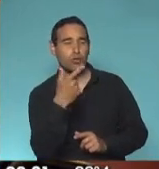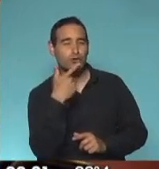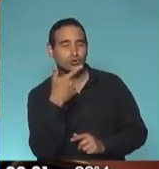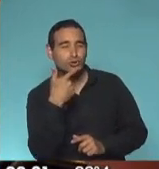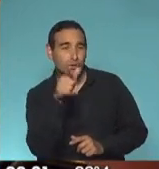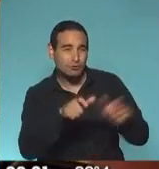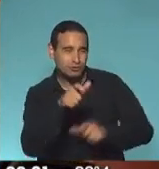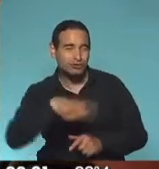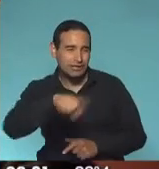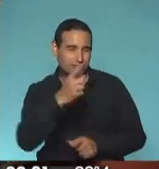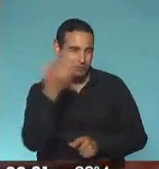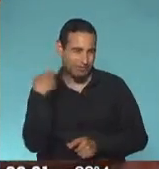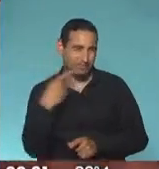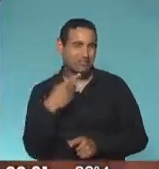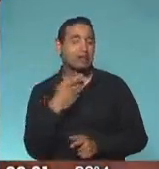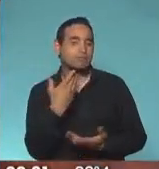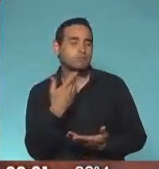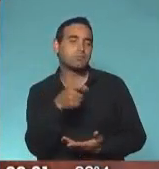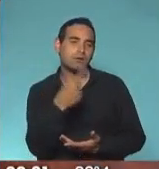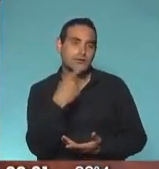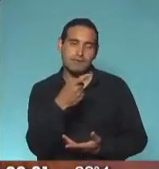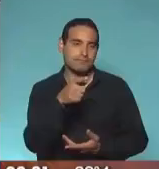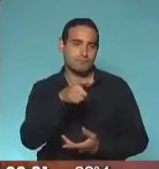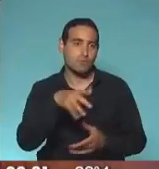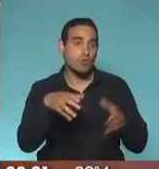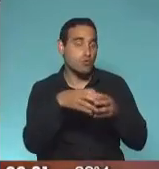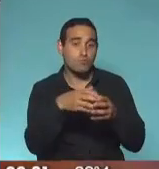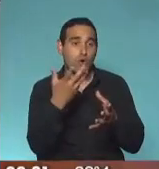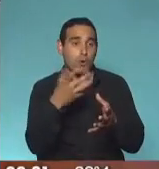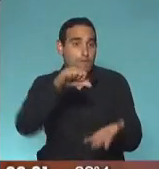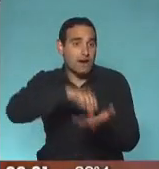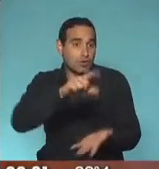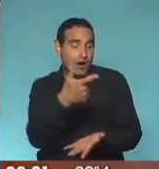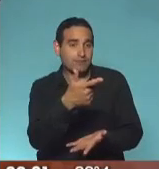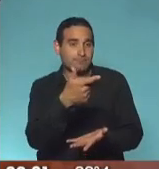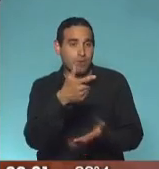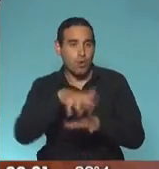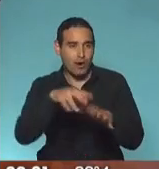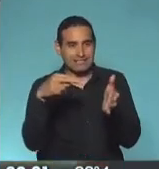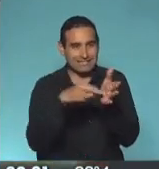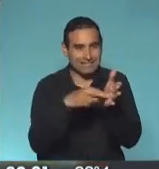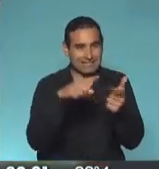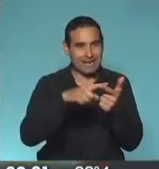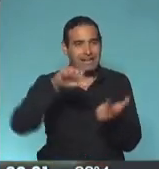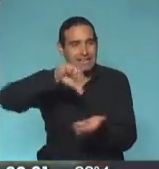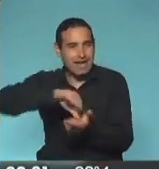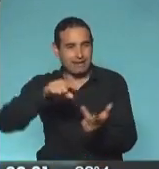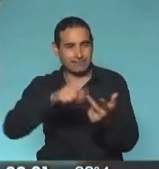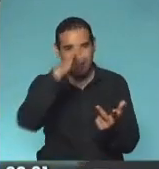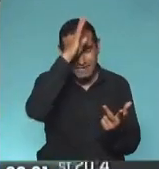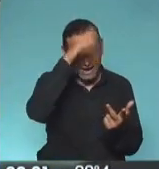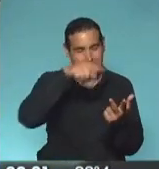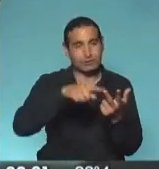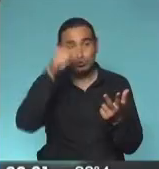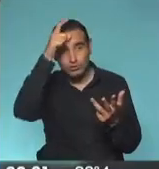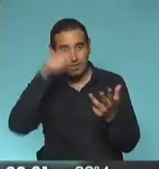antes hablamos en el corte, es la minoría de Medio Oriente más grande que no tiene Estado. Se divide tanto en Siria, Irán, Irak y Turquía.